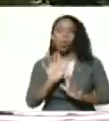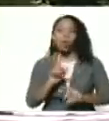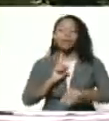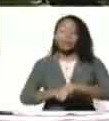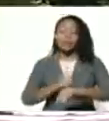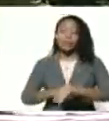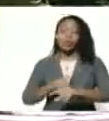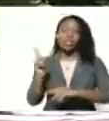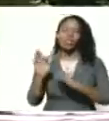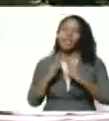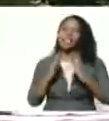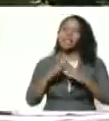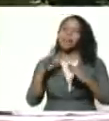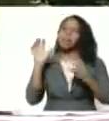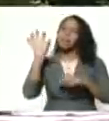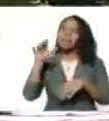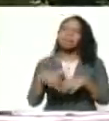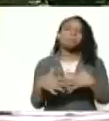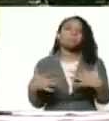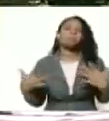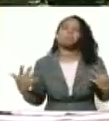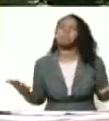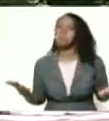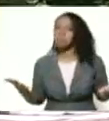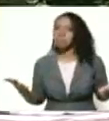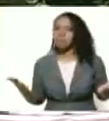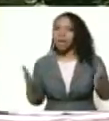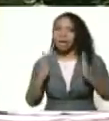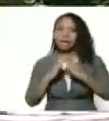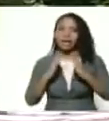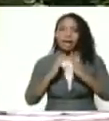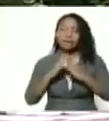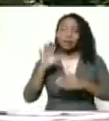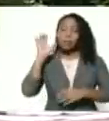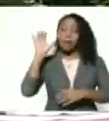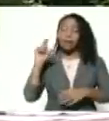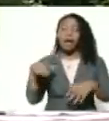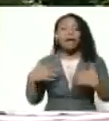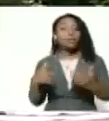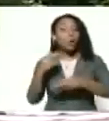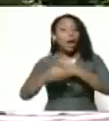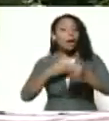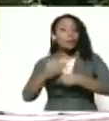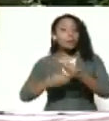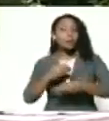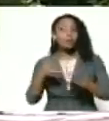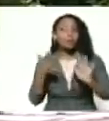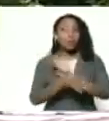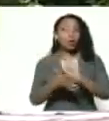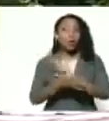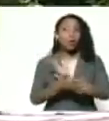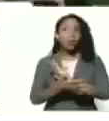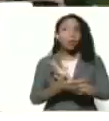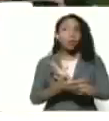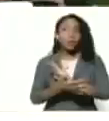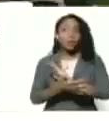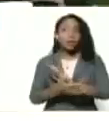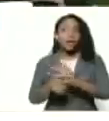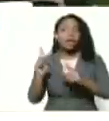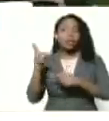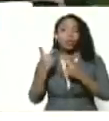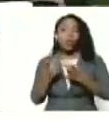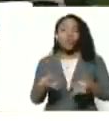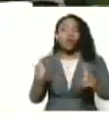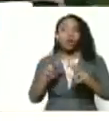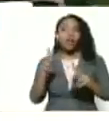un hogar de la patria? Un hogar de la patria es un hogar donde, como usted dice, se conforman los valores.